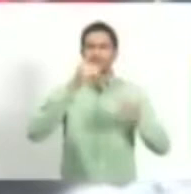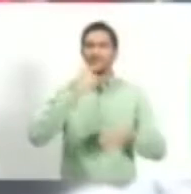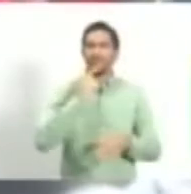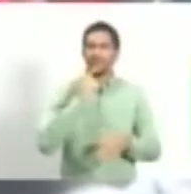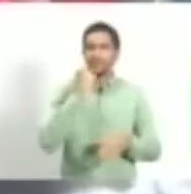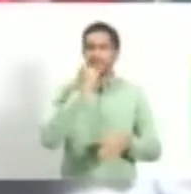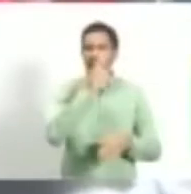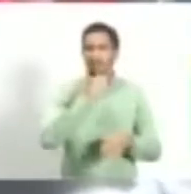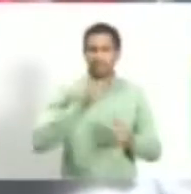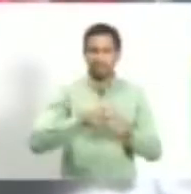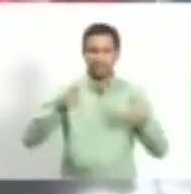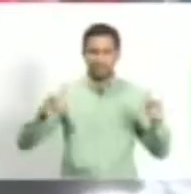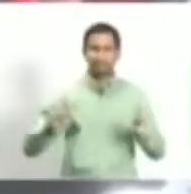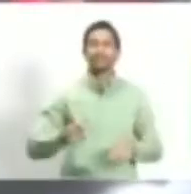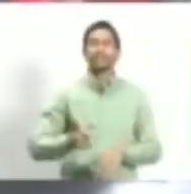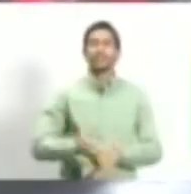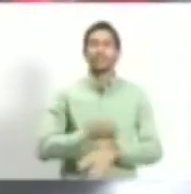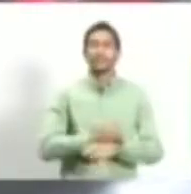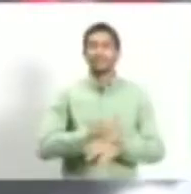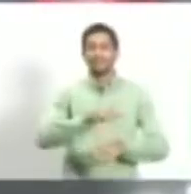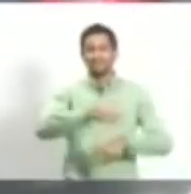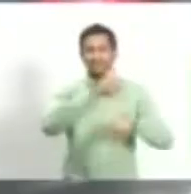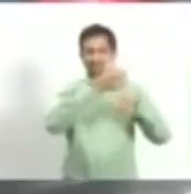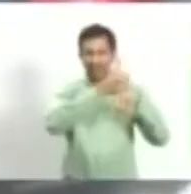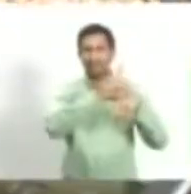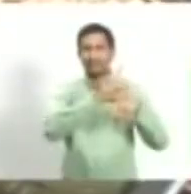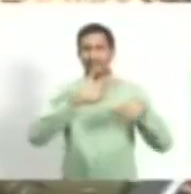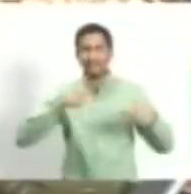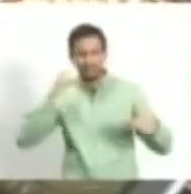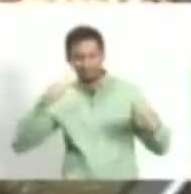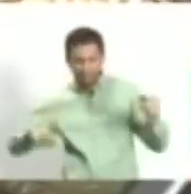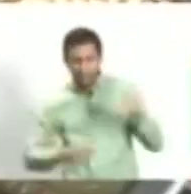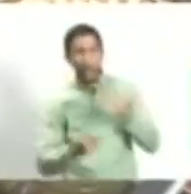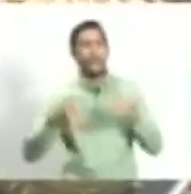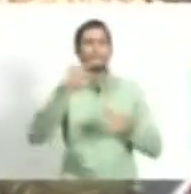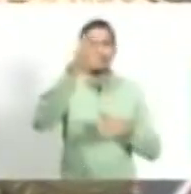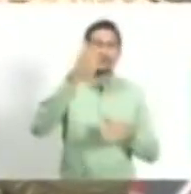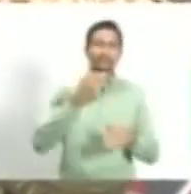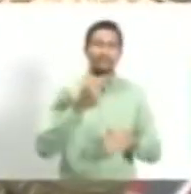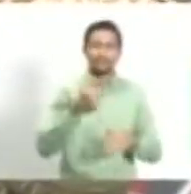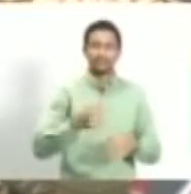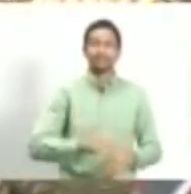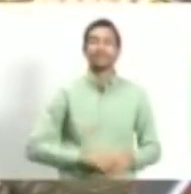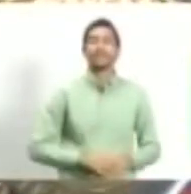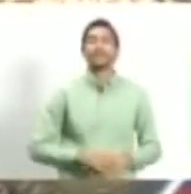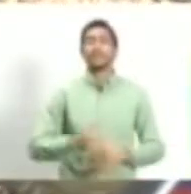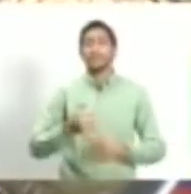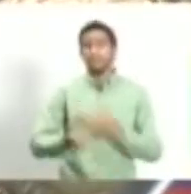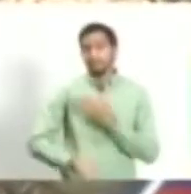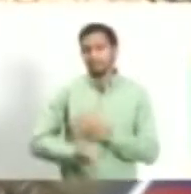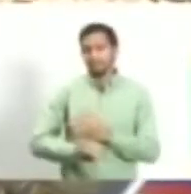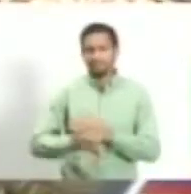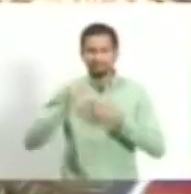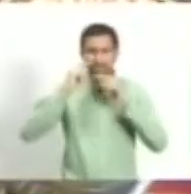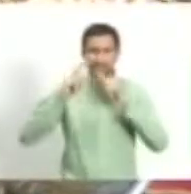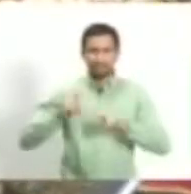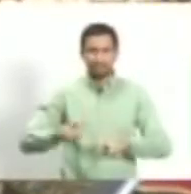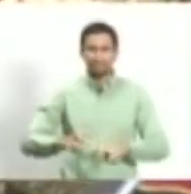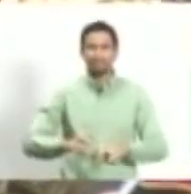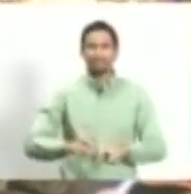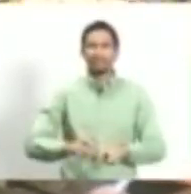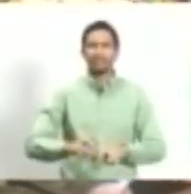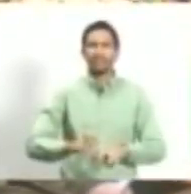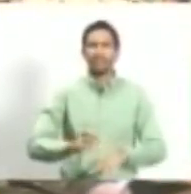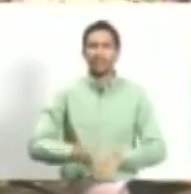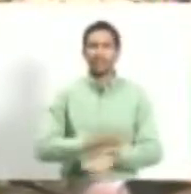Cartagena. Intentaron asesinar a un presunto jefe del Clan del Golfo. Está dentro de la investigación un ingreso a